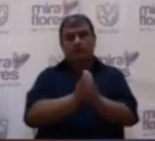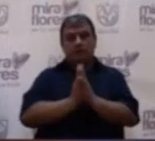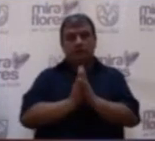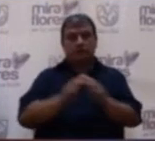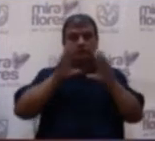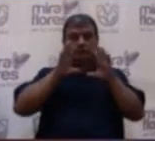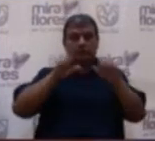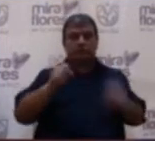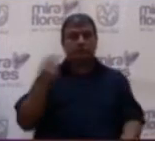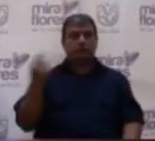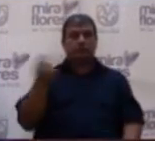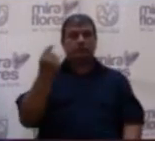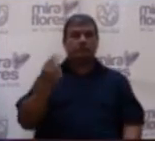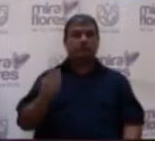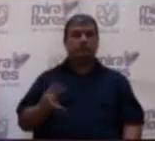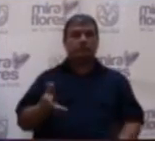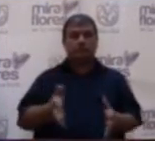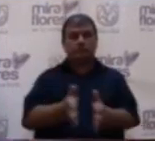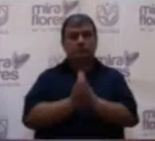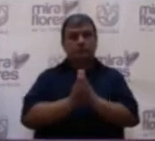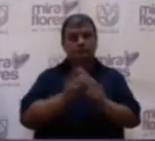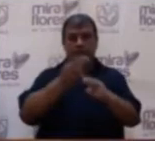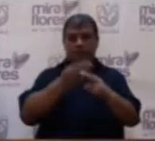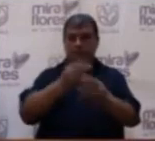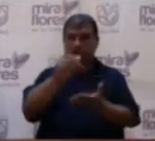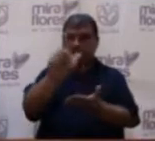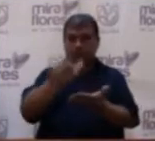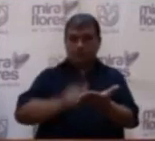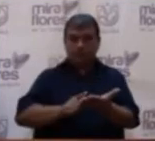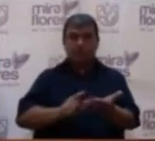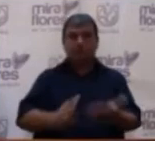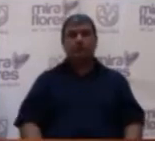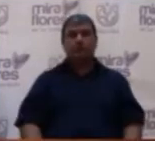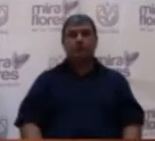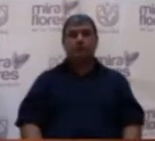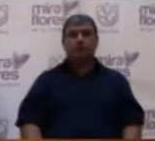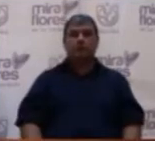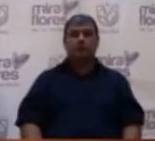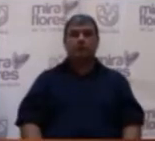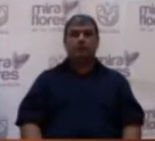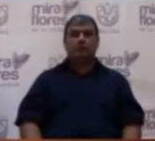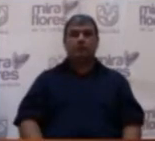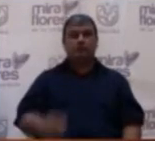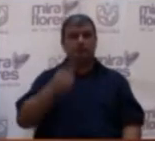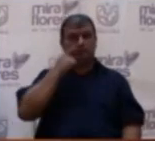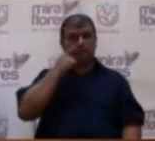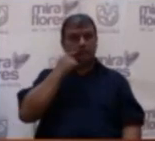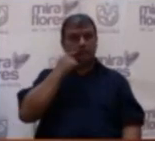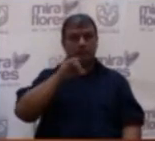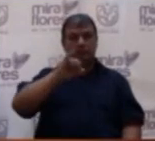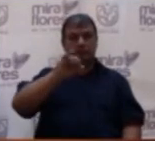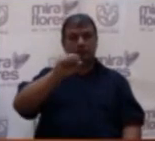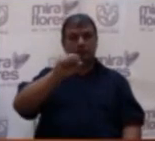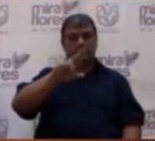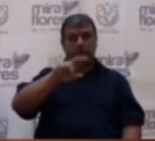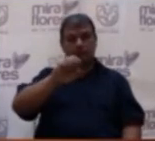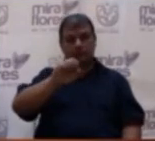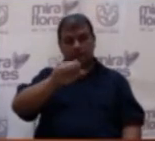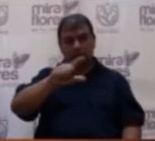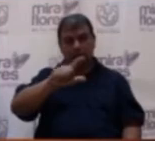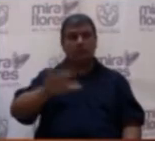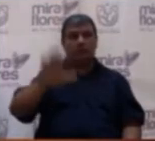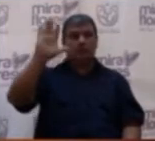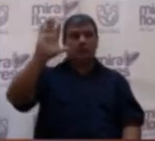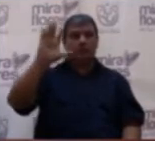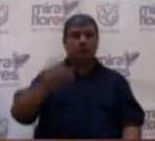nuestra secretaria general del consejo que se sirva a pasar la lista del caso el señor israel orlando acuña one